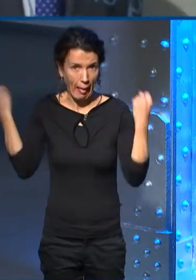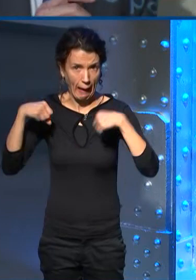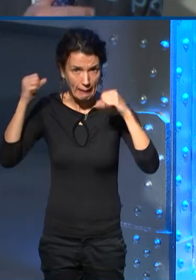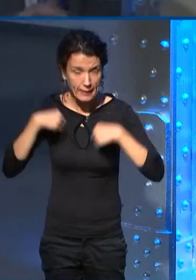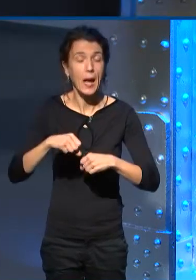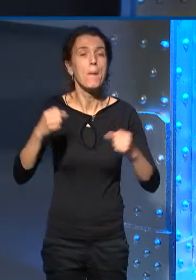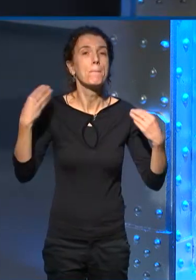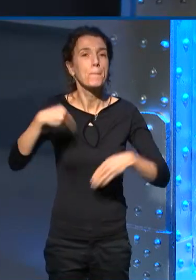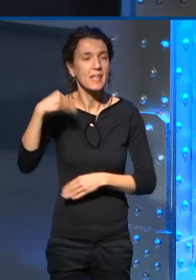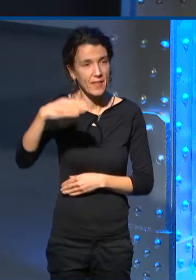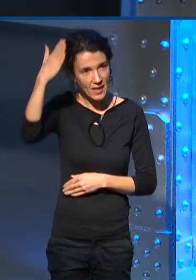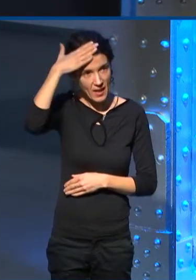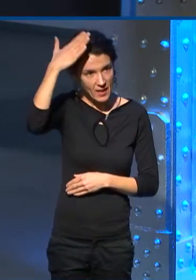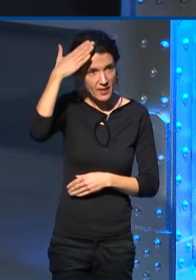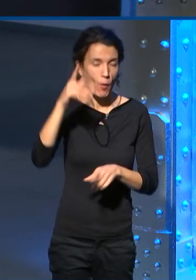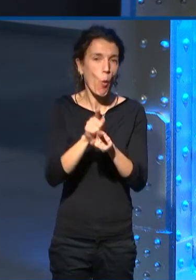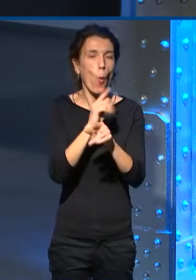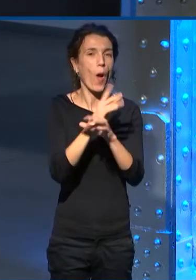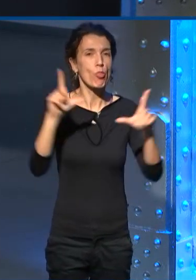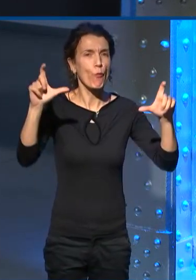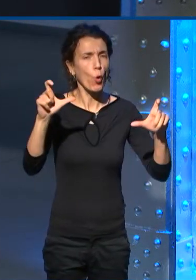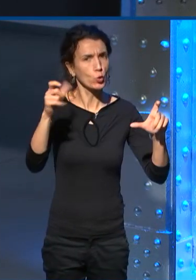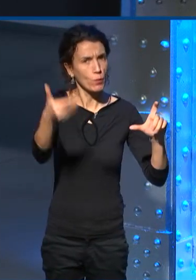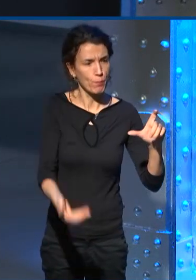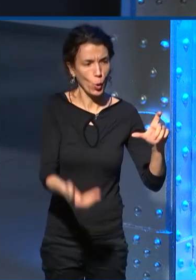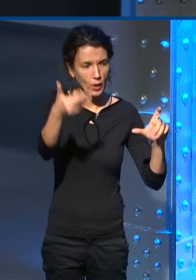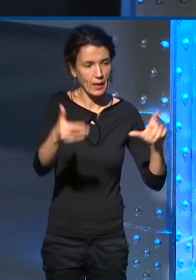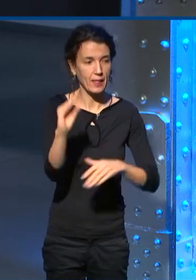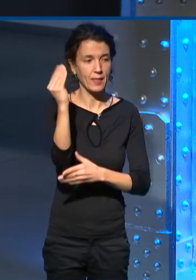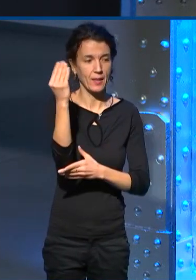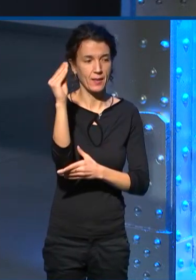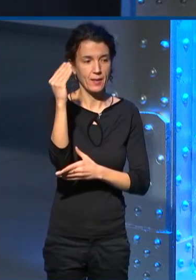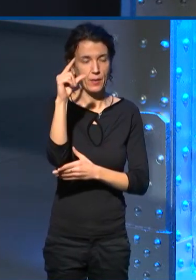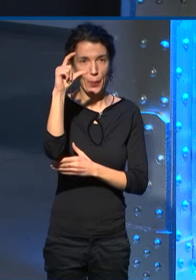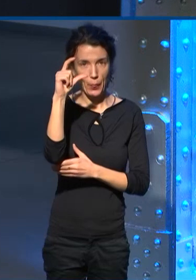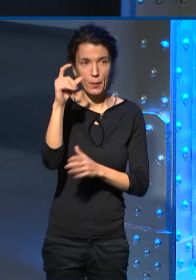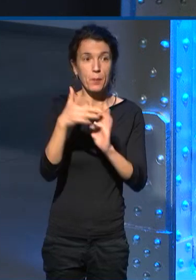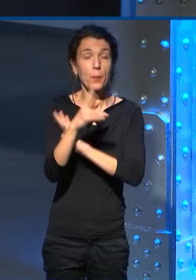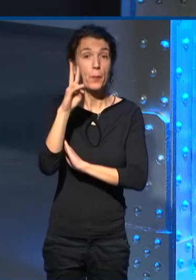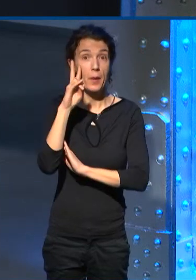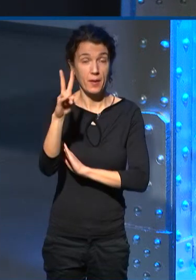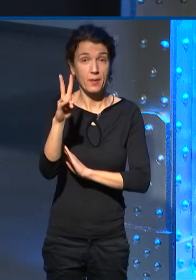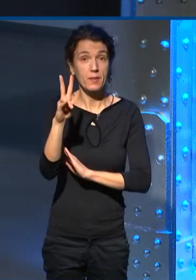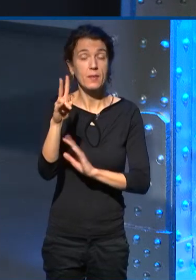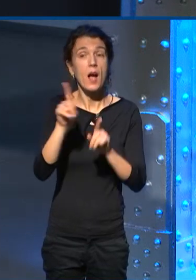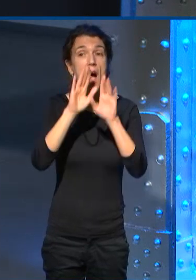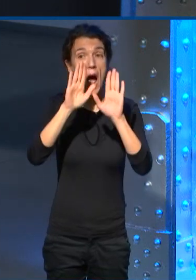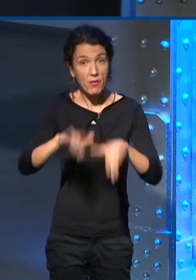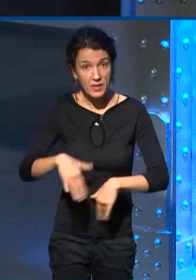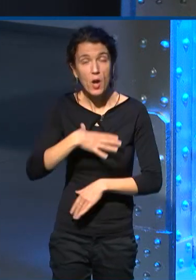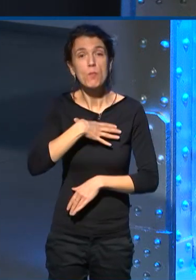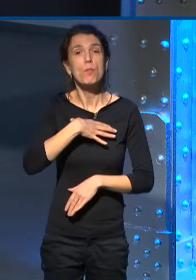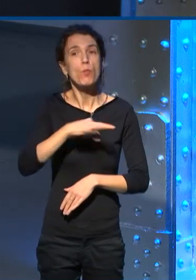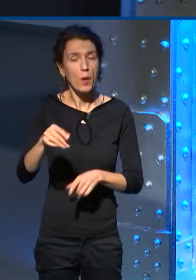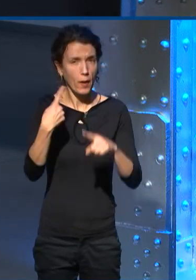Trump jugando ya con su astronauta. Esa foto tiene mucho significado porque si le gusta el tema, yo creo que al final se pueden